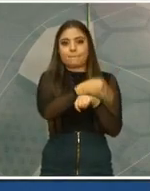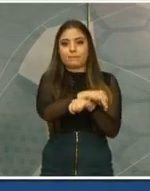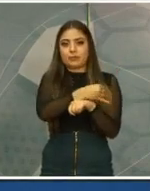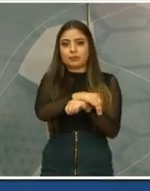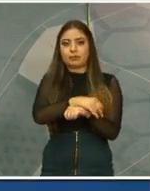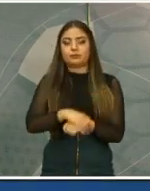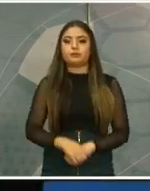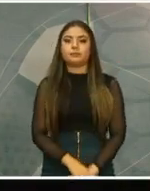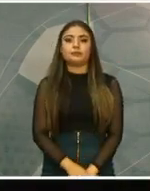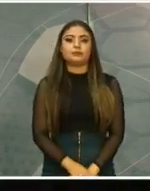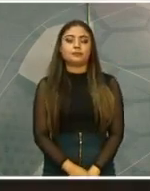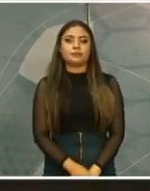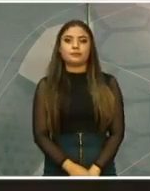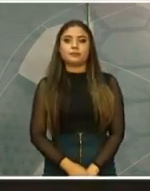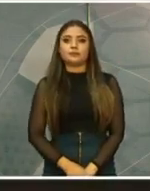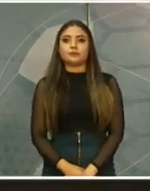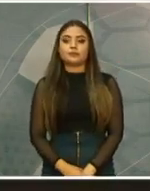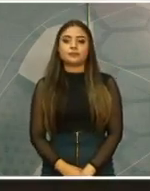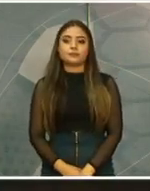Público.